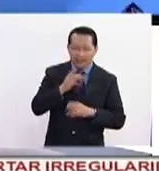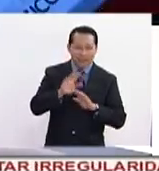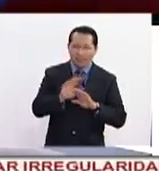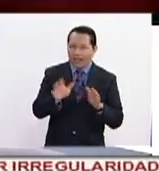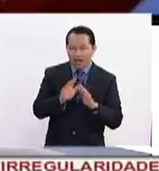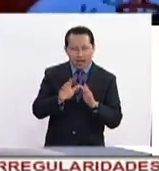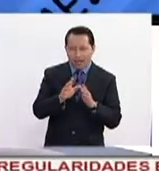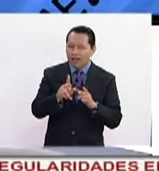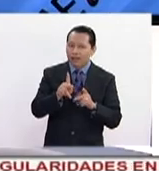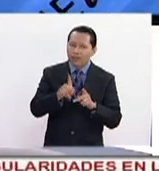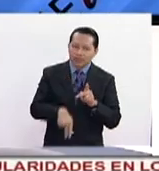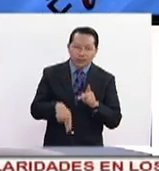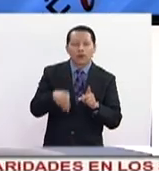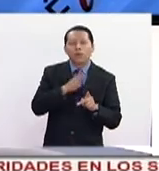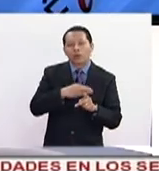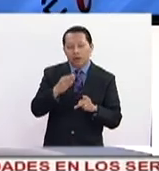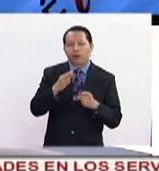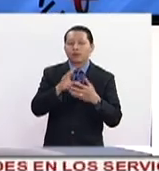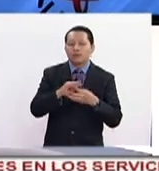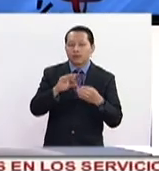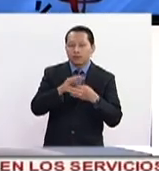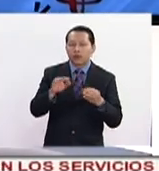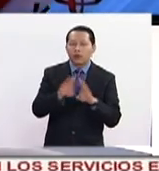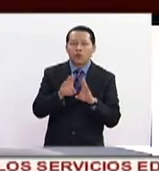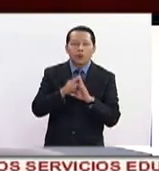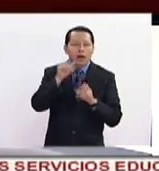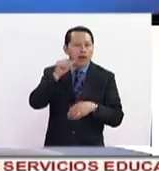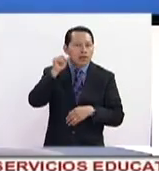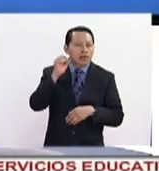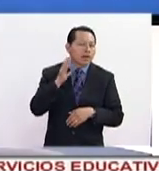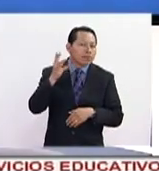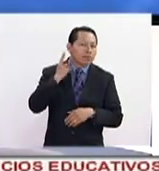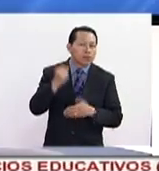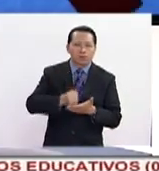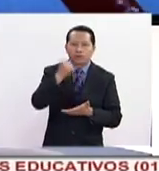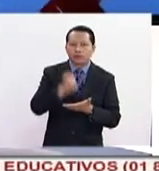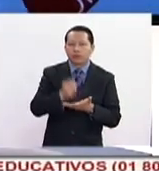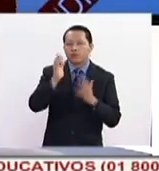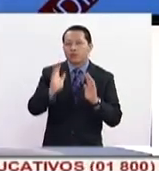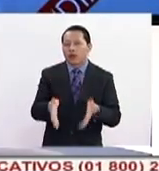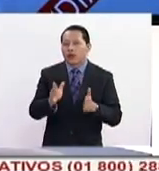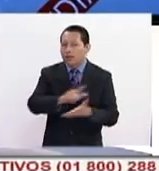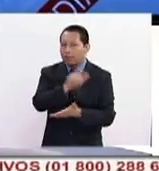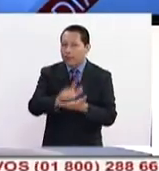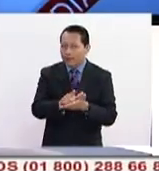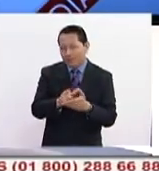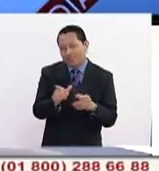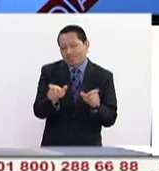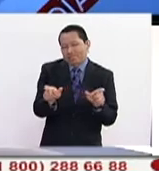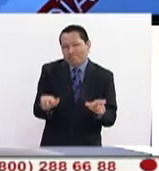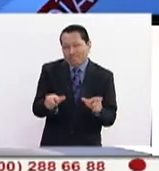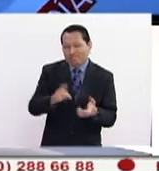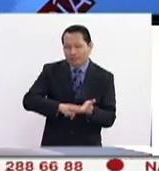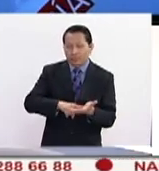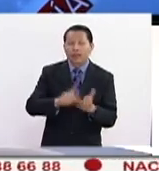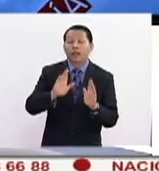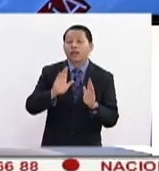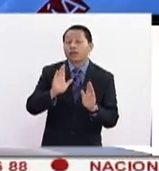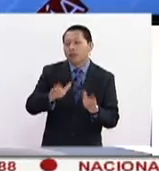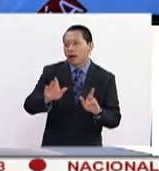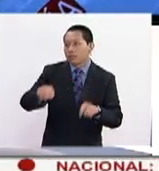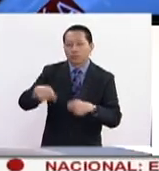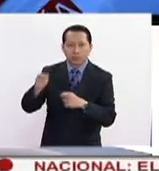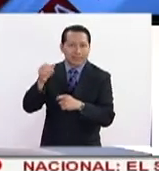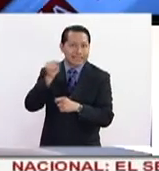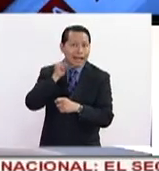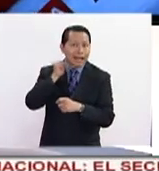llamada, pero bueno, hablábamos de la aprobación ayer en la Cámara de Diputados de la Ley de Seguridad Interior, ahora será turnada al Senado